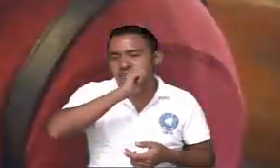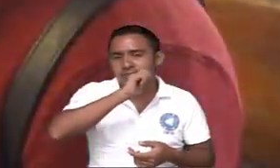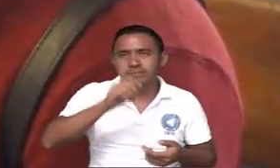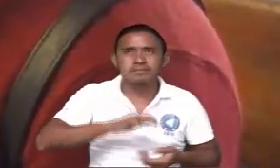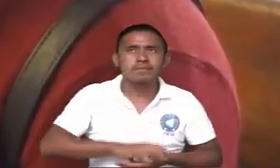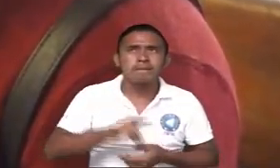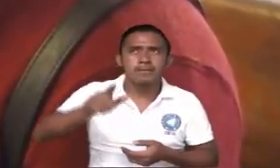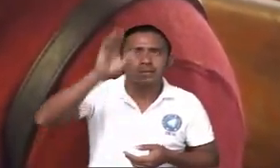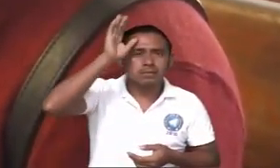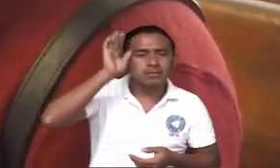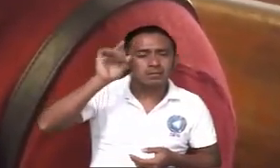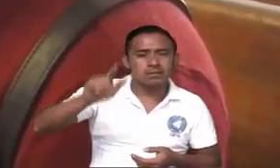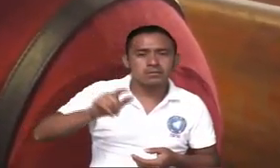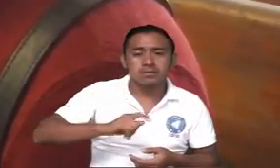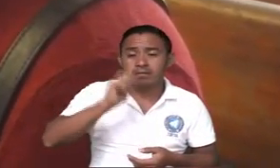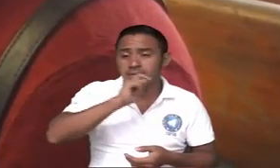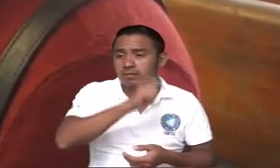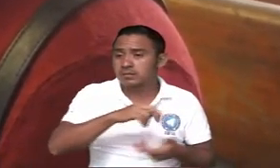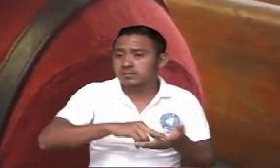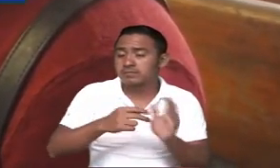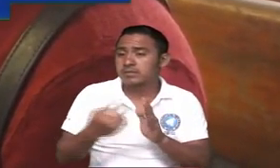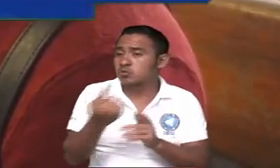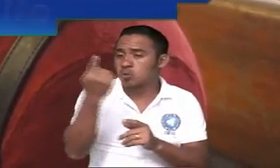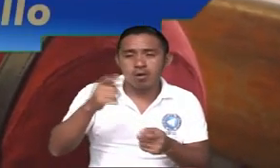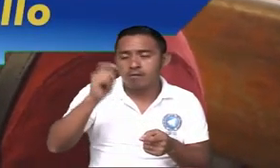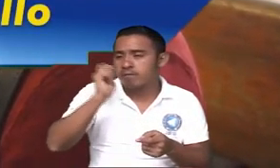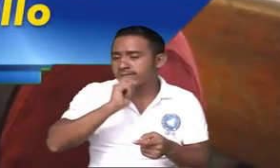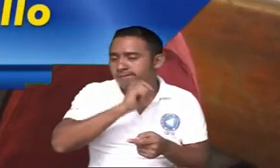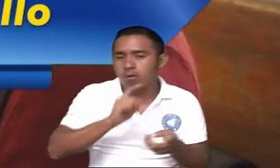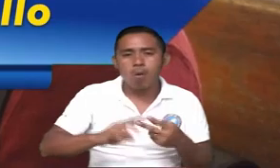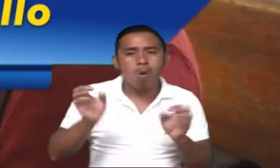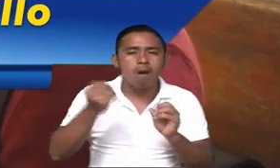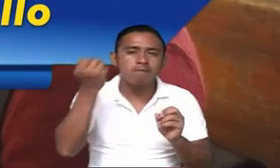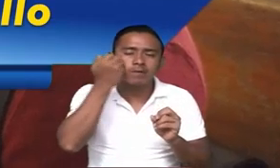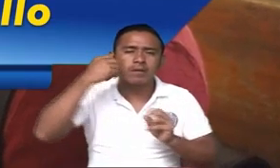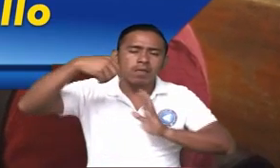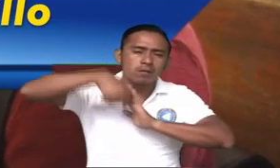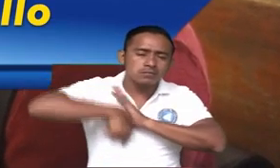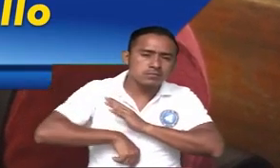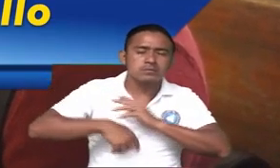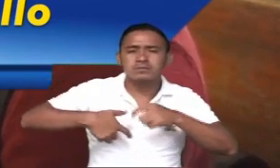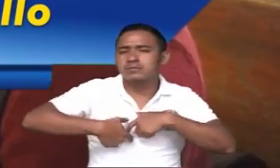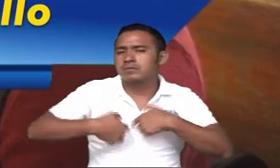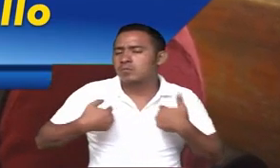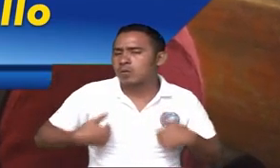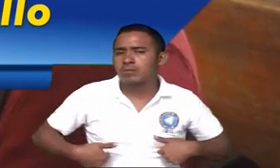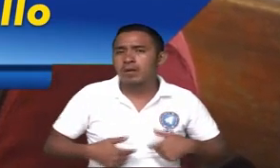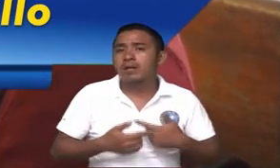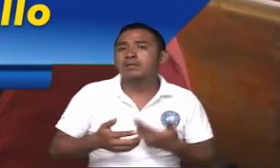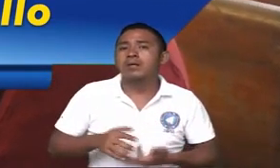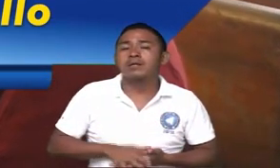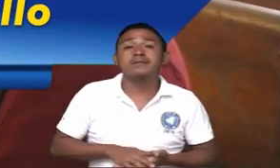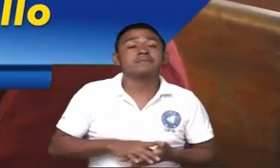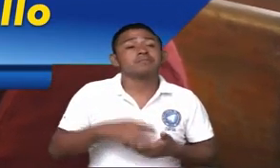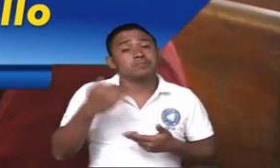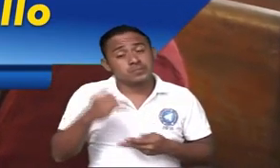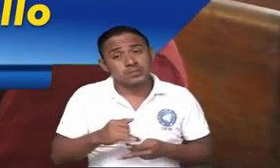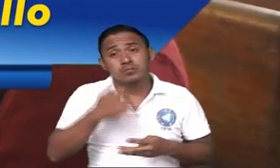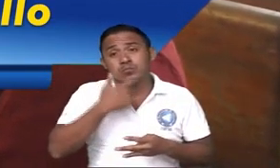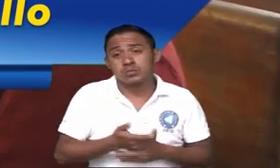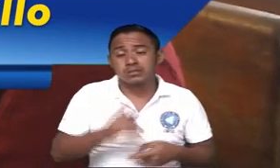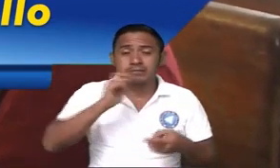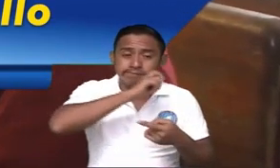¿Crees vos que el mal aliento sea por desaseo bucal, por alguna enfermedad interior en alguno de nuestros... Sí, puede ser por desaseo